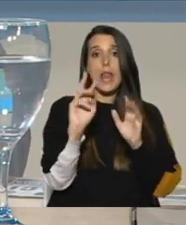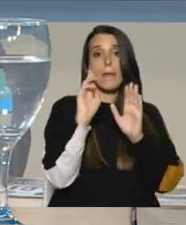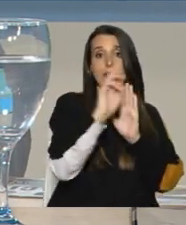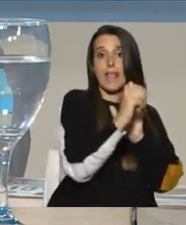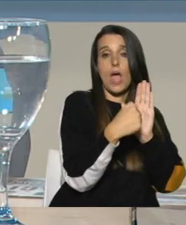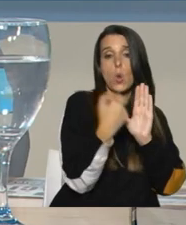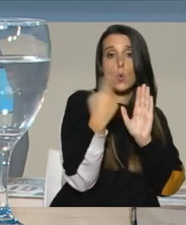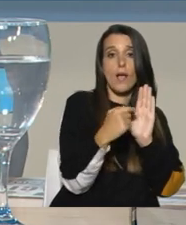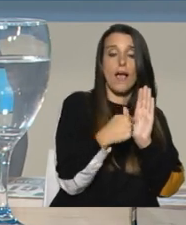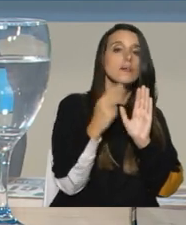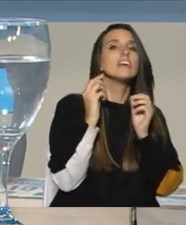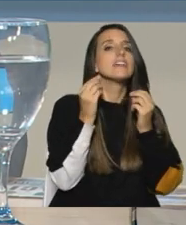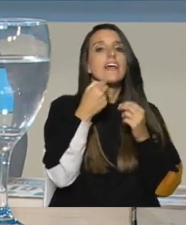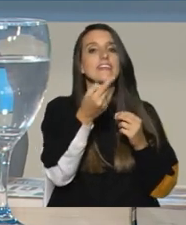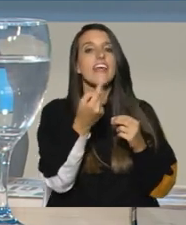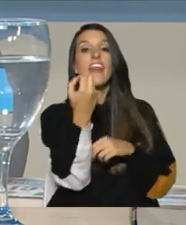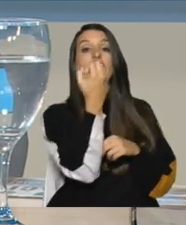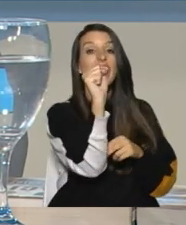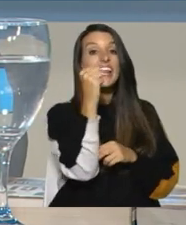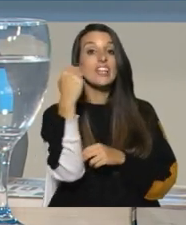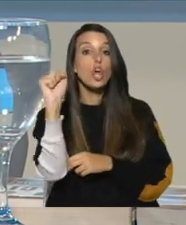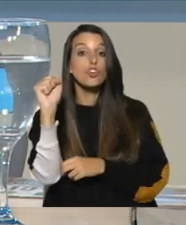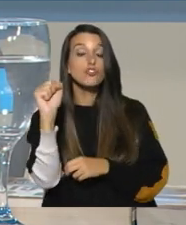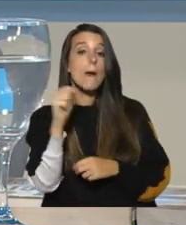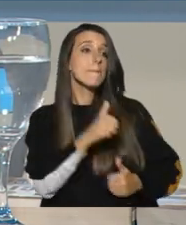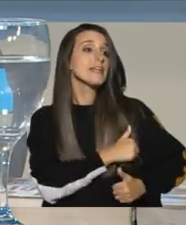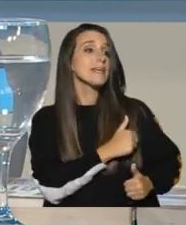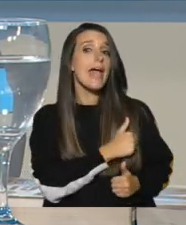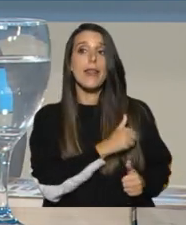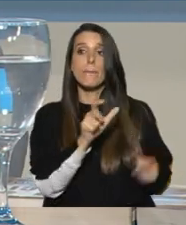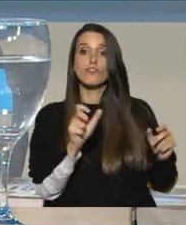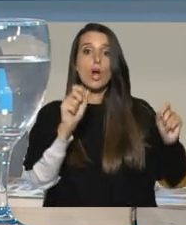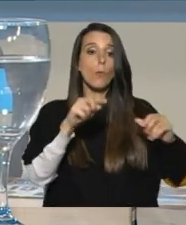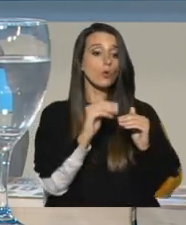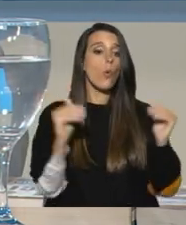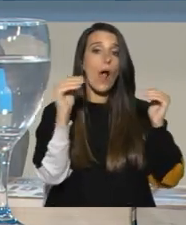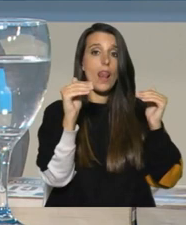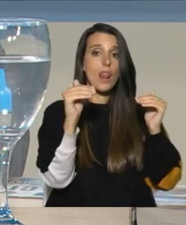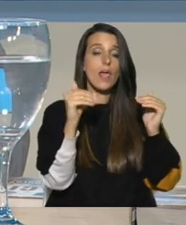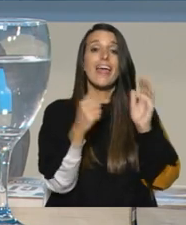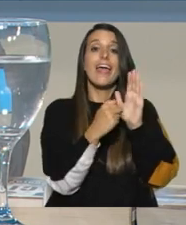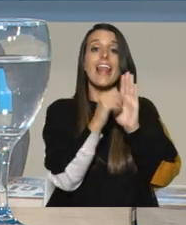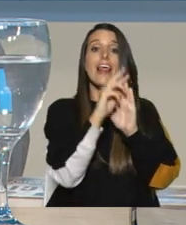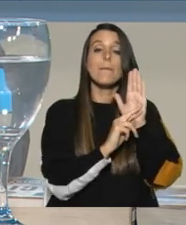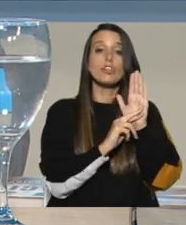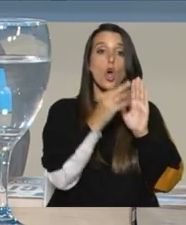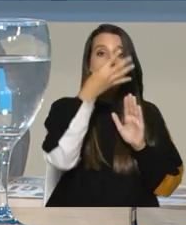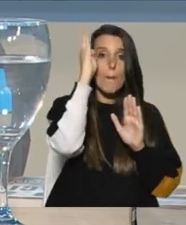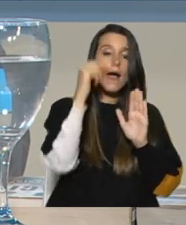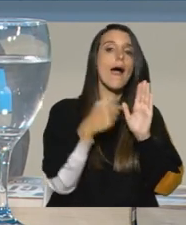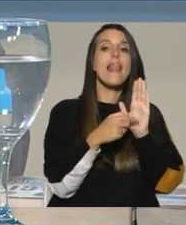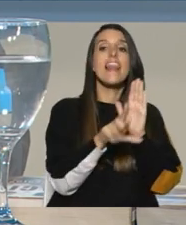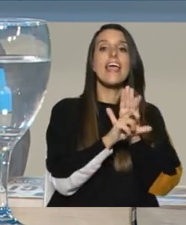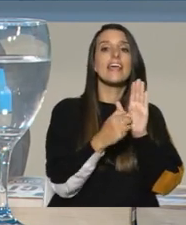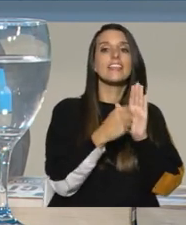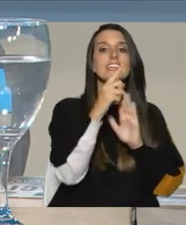que equipara justamente los delitos de civiles y de militares. Acá el Estatuto de Roma fue reflejado en ley con